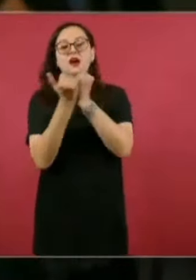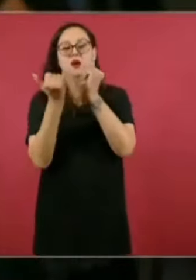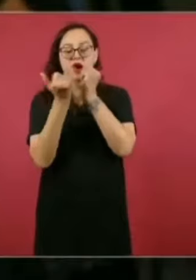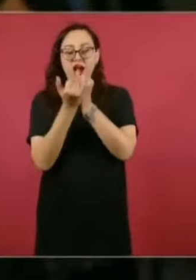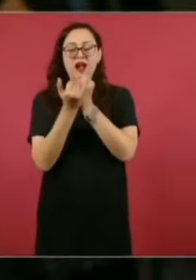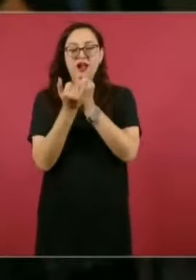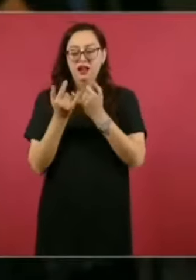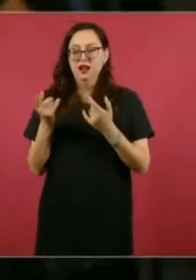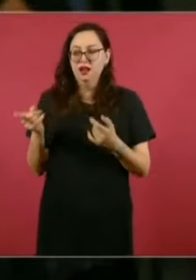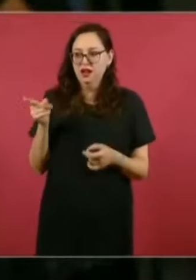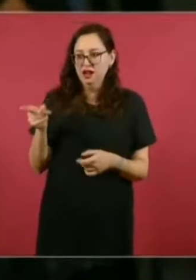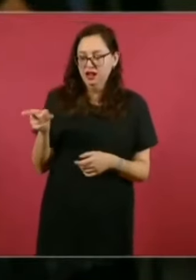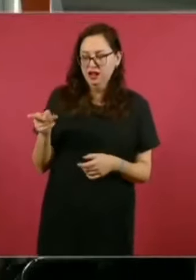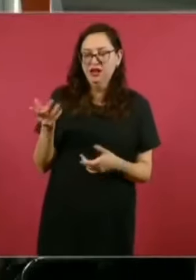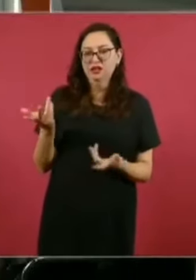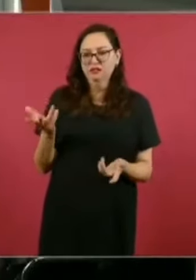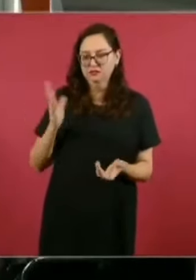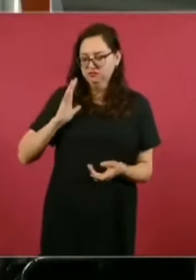Samuel Ocaña, que puede